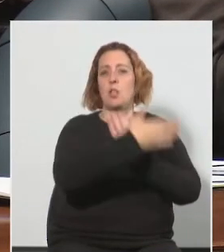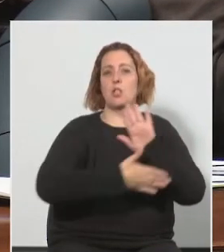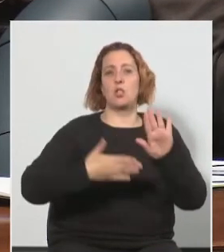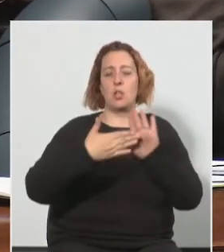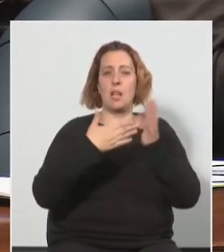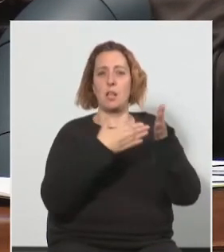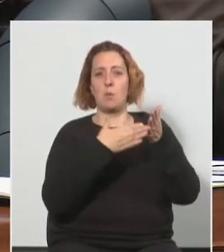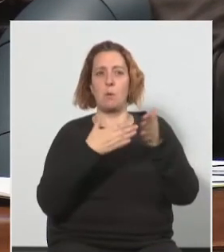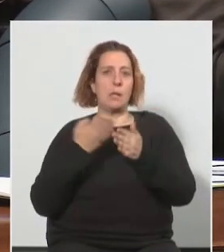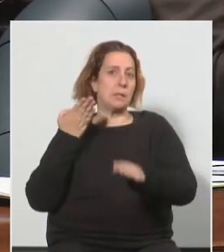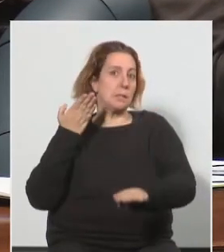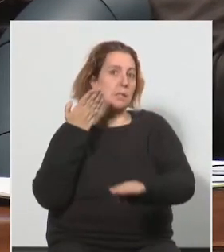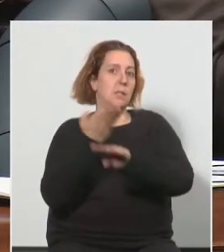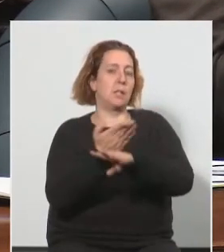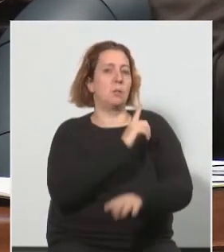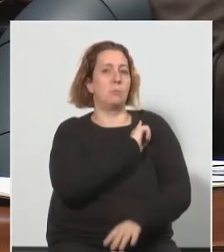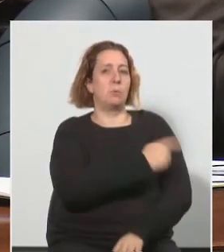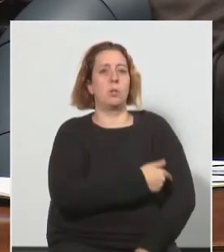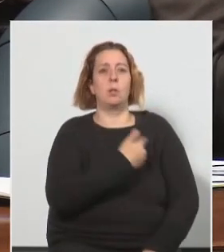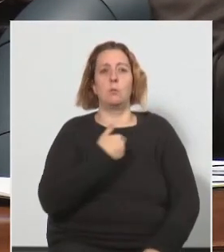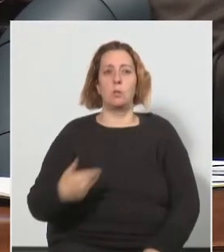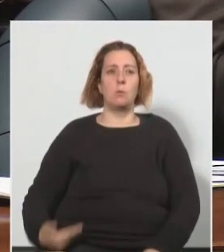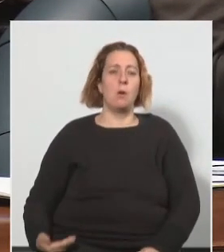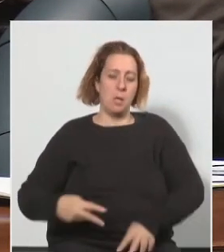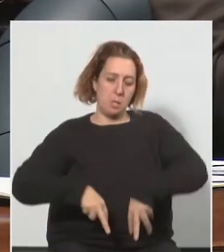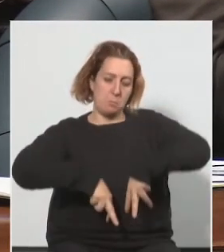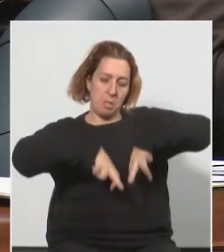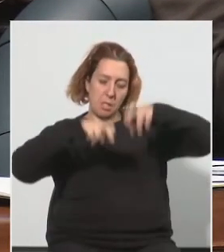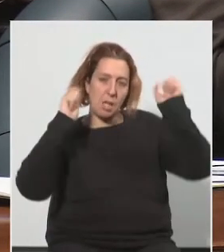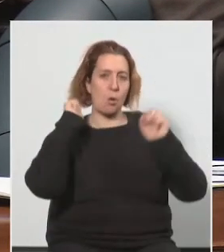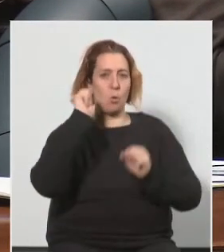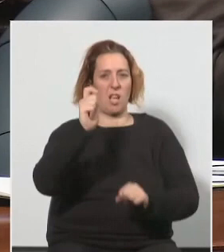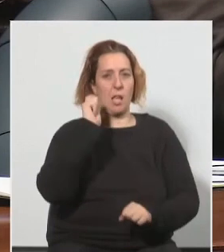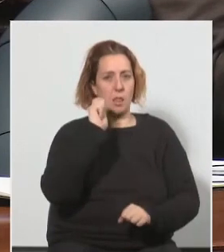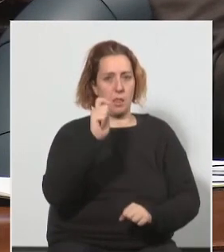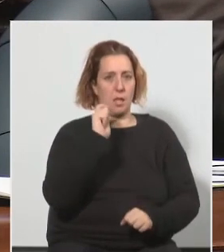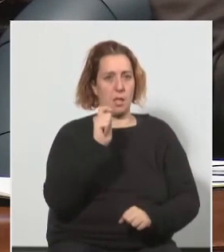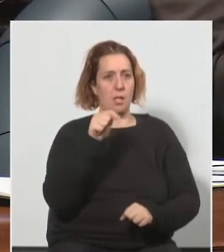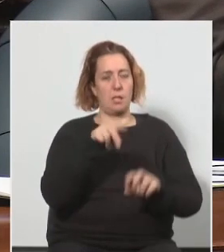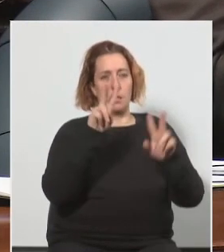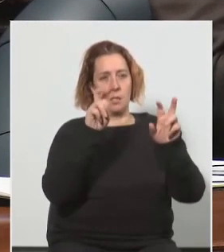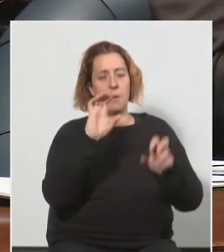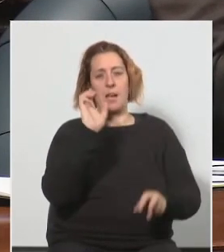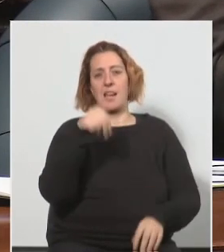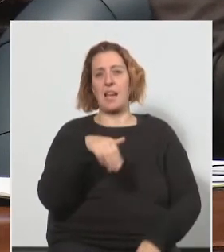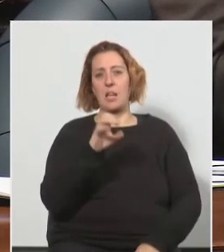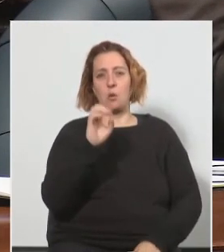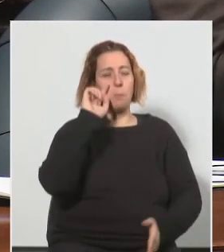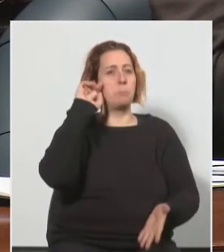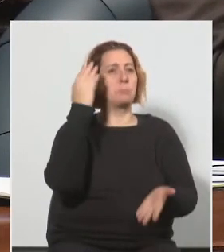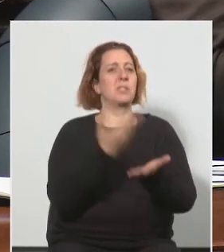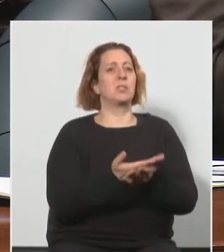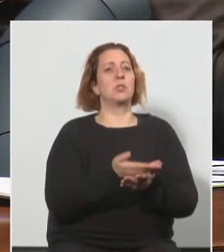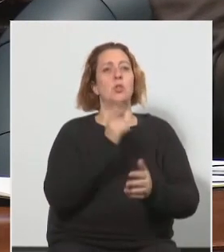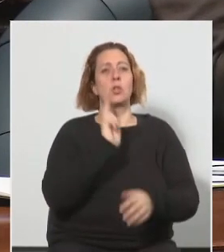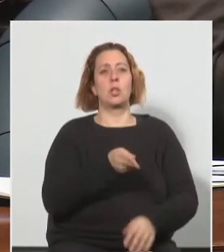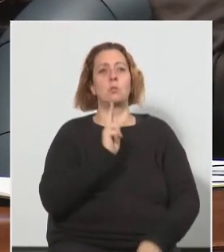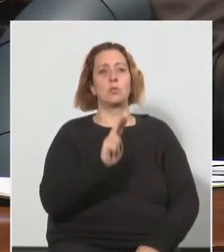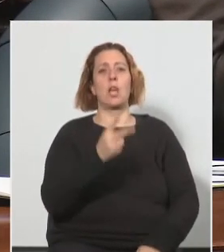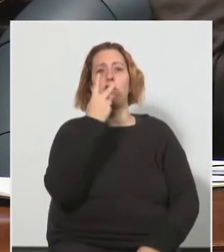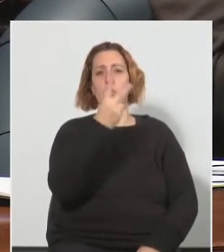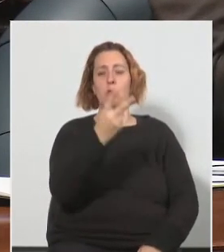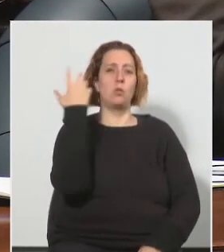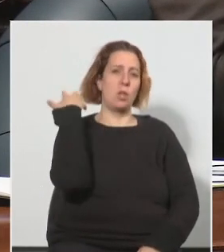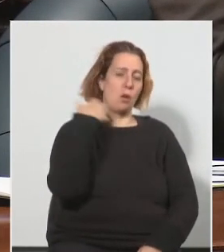exigiendo al Poder Ejecutivo investigar urgentemente el tema. Cano presentó su renuncia el 2 de agosto